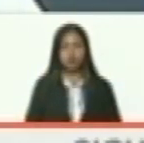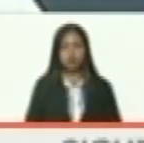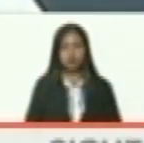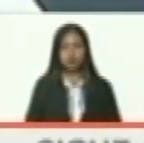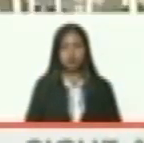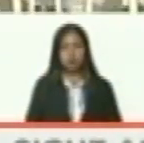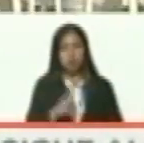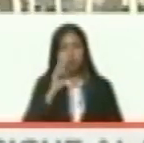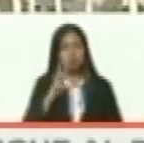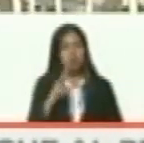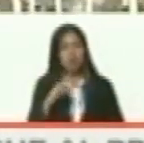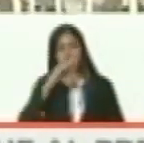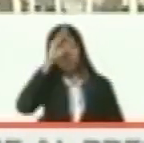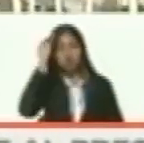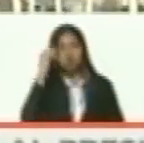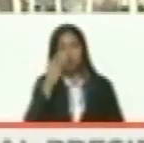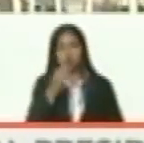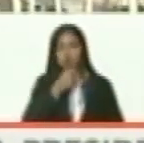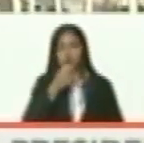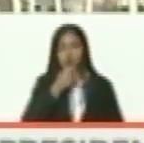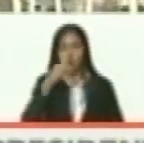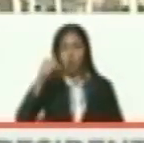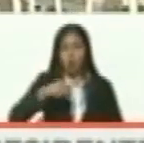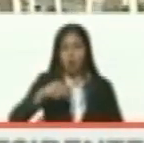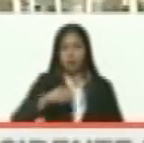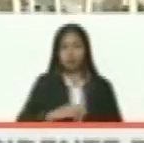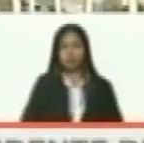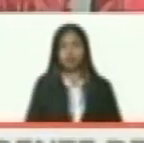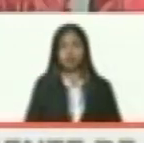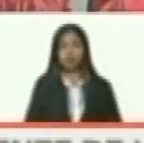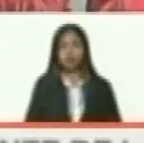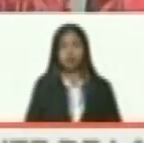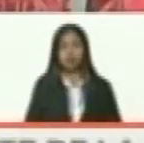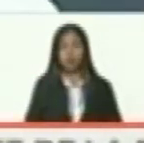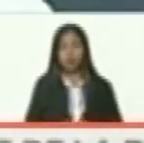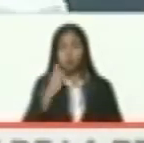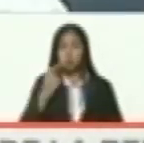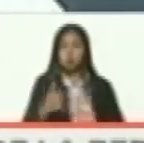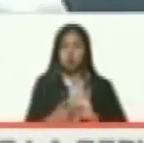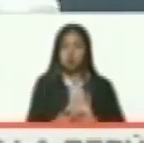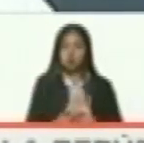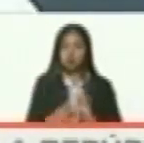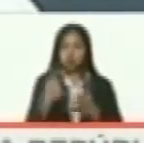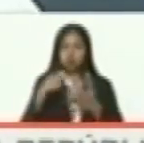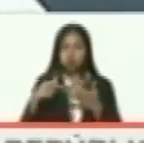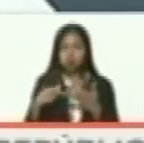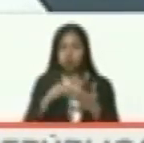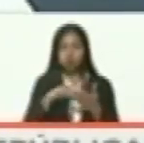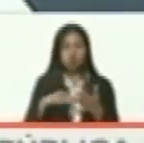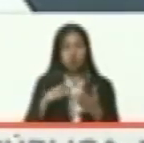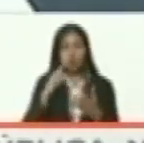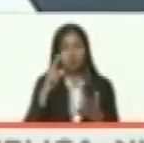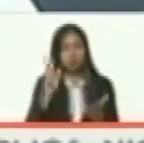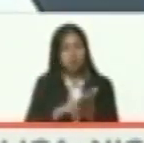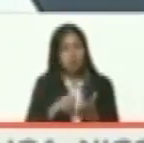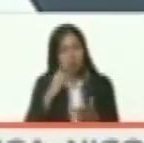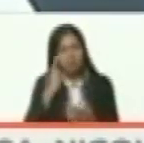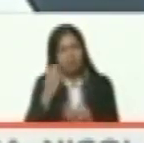Por ahí Donald Trump declaró hoy y develó algo que quiero confirmarlo.